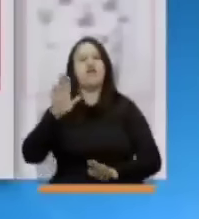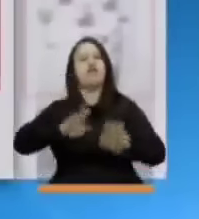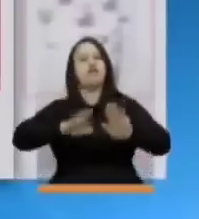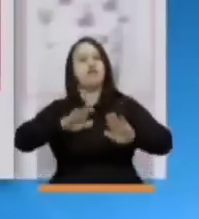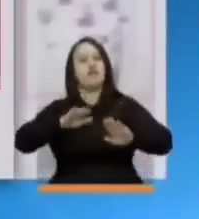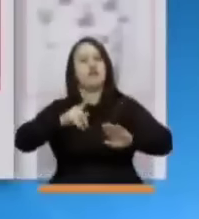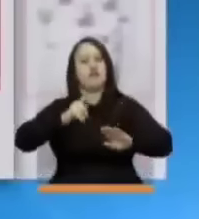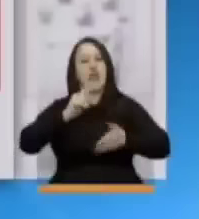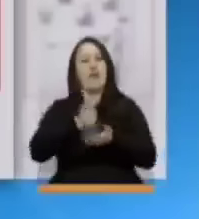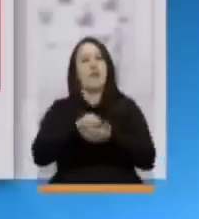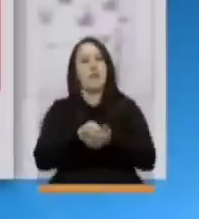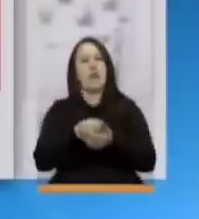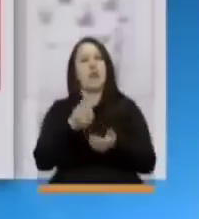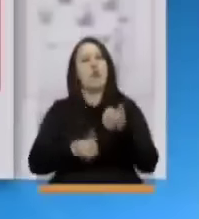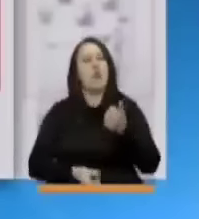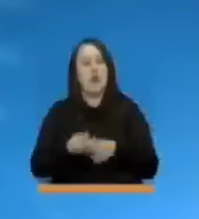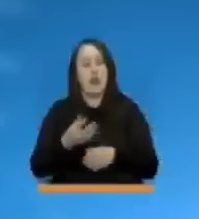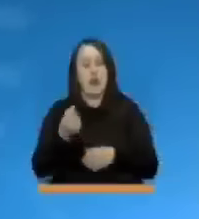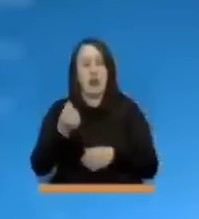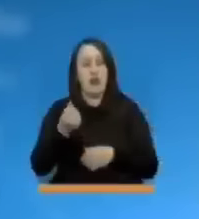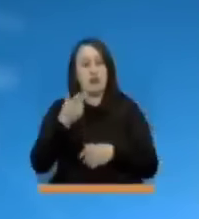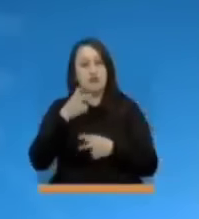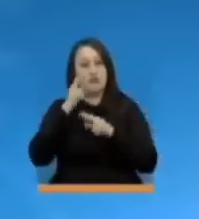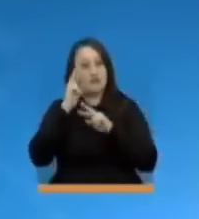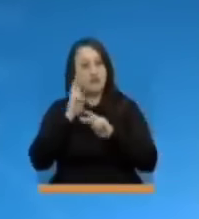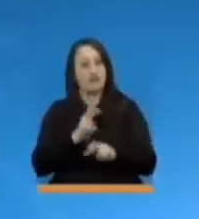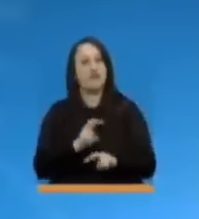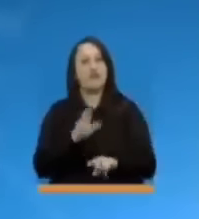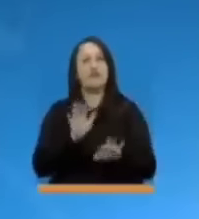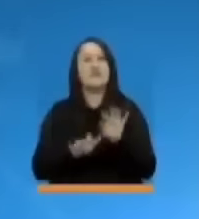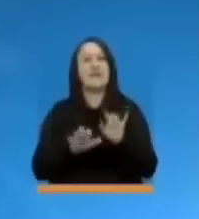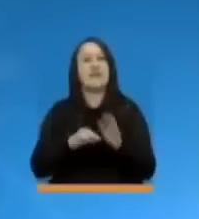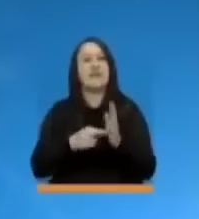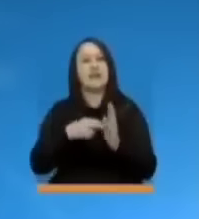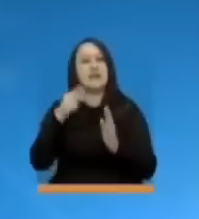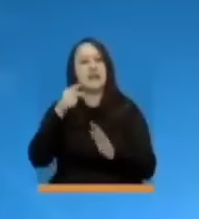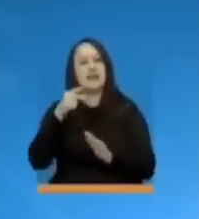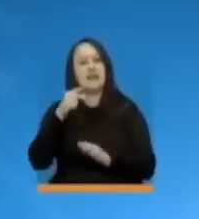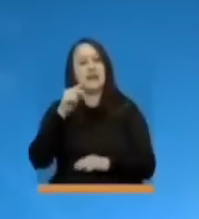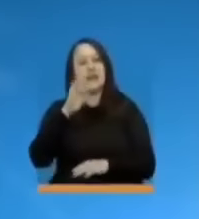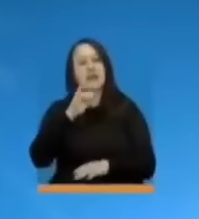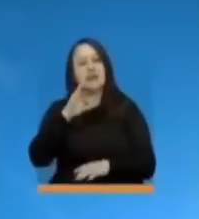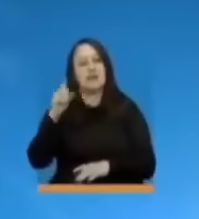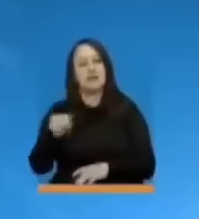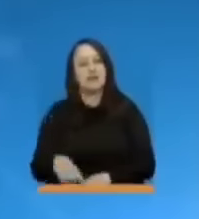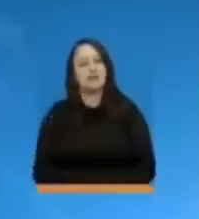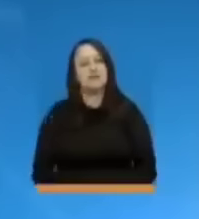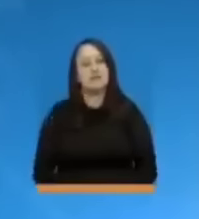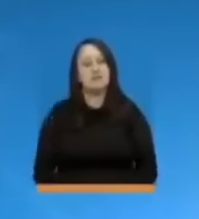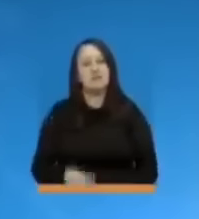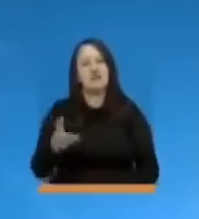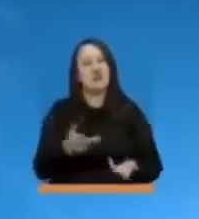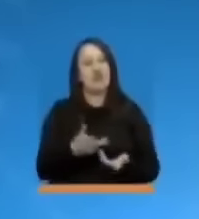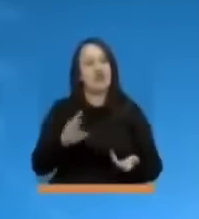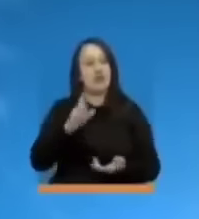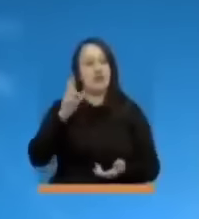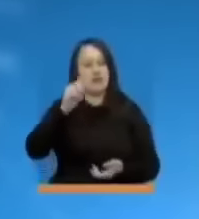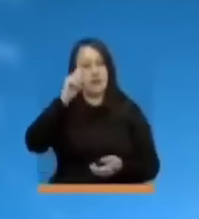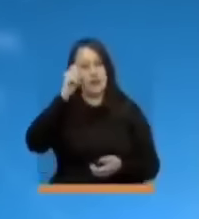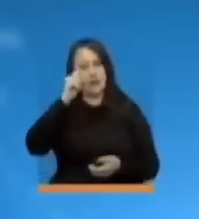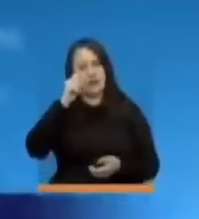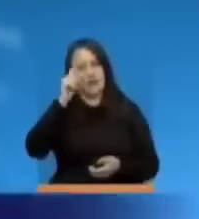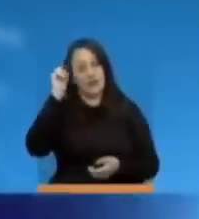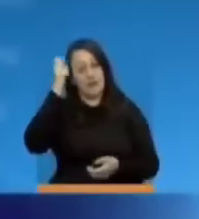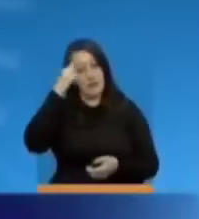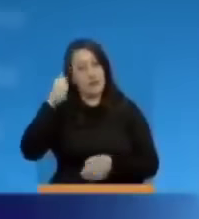la comercialización de sistemas de espionaje o escuchas con la Secretaría de Tecnologías de la Información y la Comunicación de la Gobernación de Risaralda en octubre